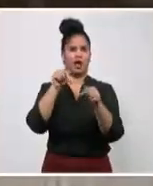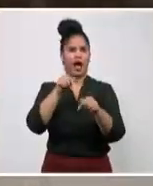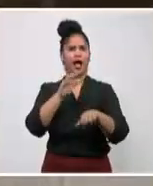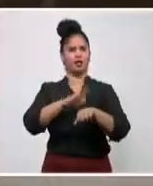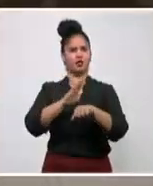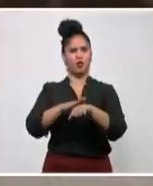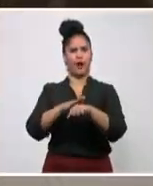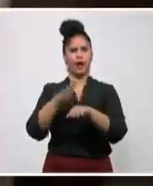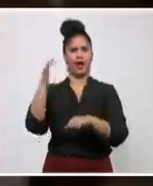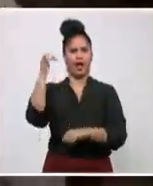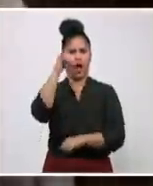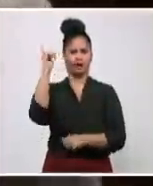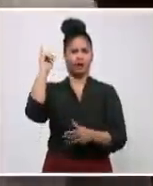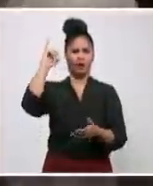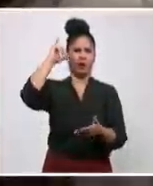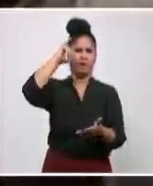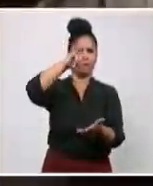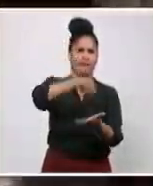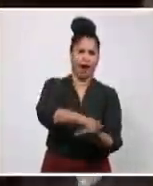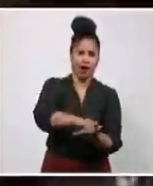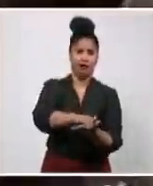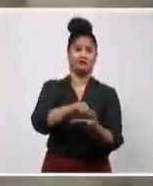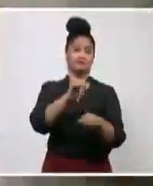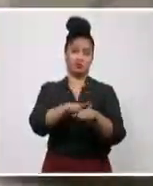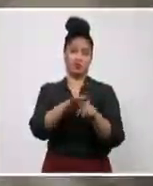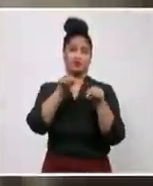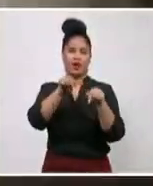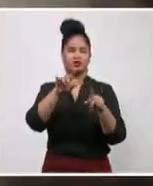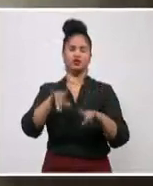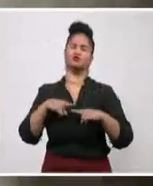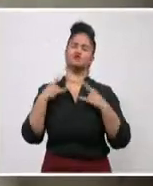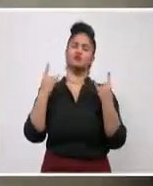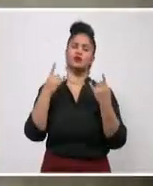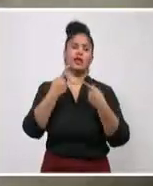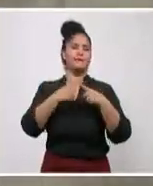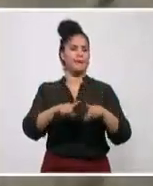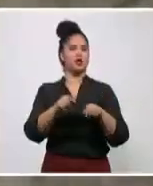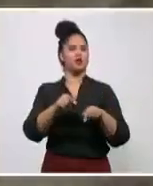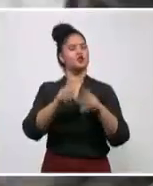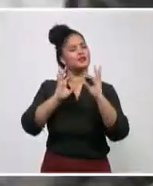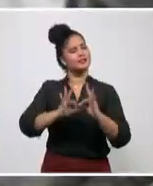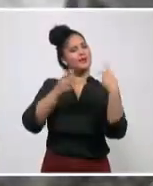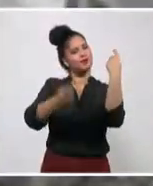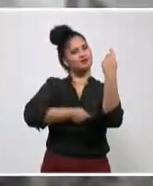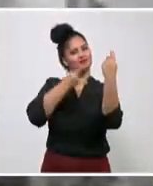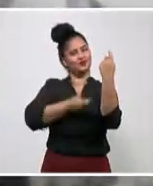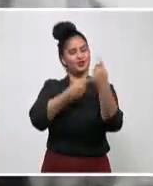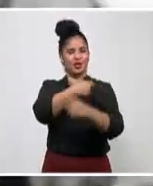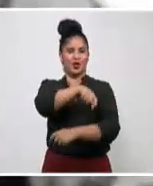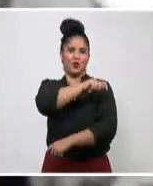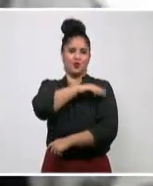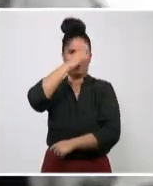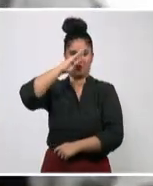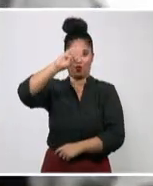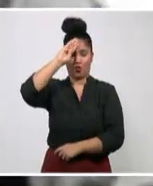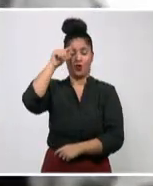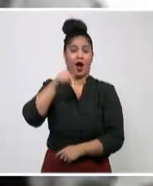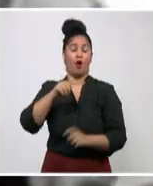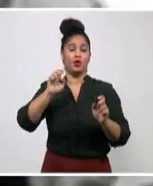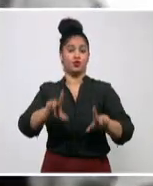manera prematura a un hombre surgido del pueblo y que vivió para el pueblo, como dijera Fidel. 89 años cumpliría hoy uno de nuestros